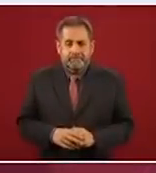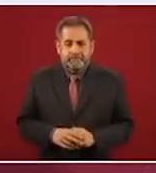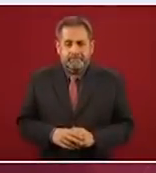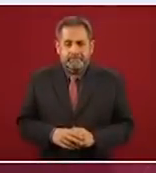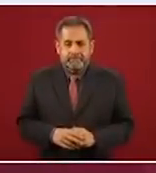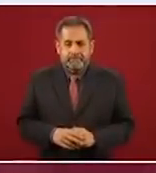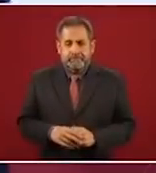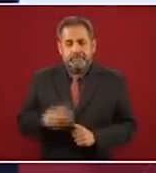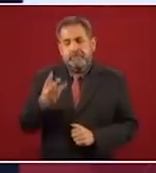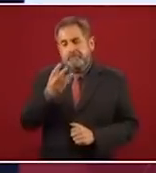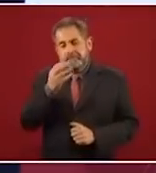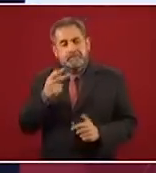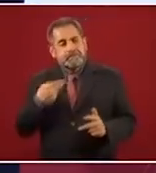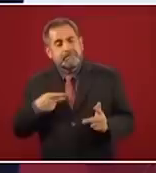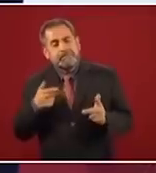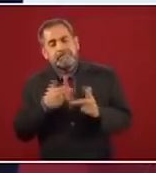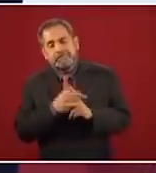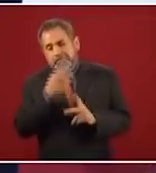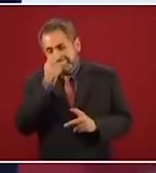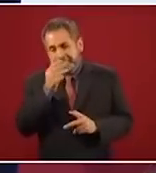3,